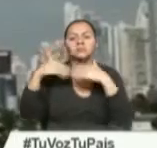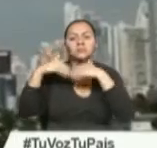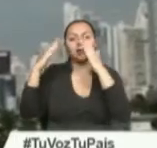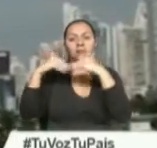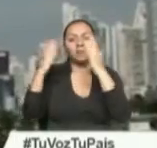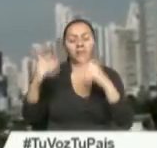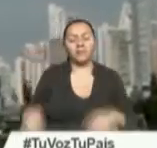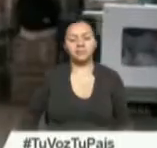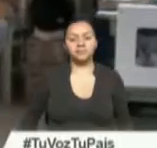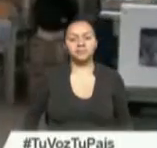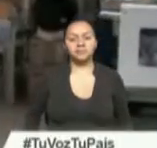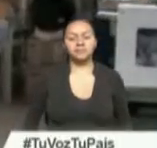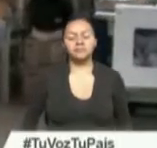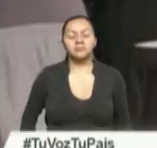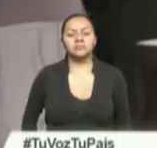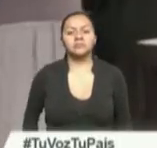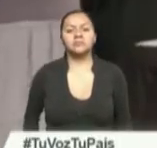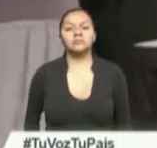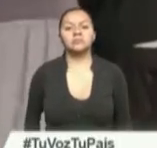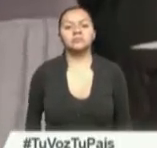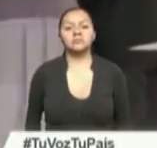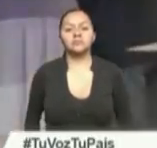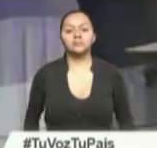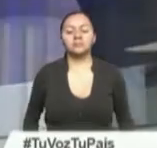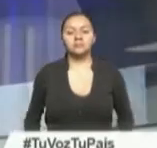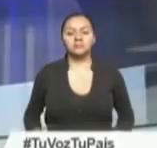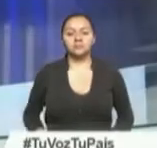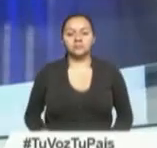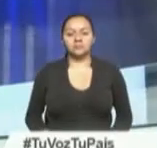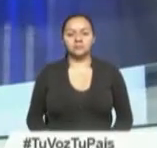Carolina Díaz, Noticiero Ciudadano.